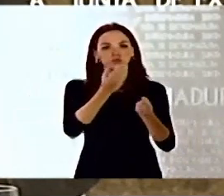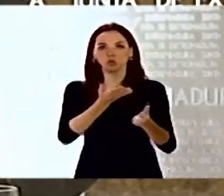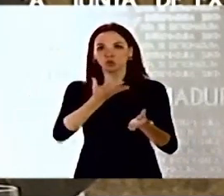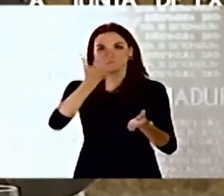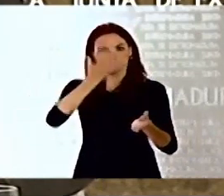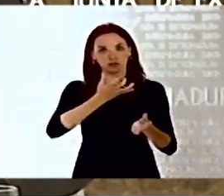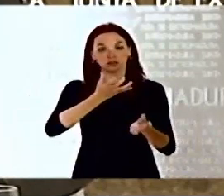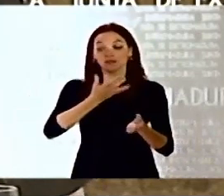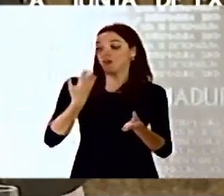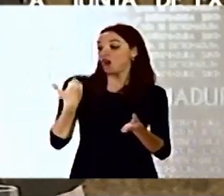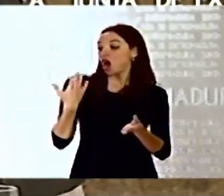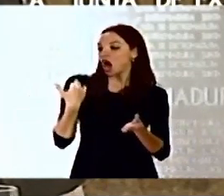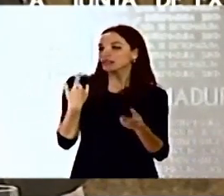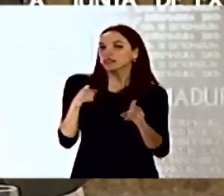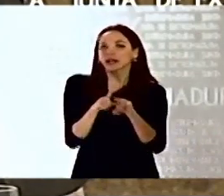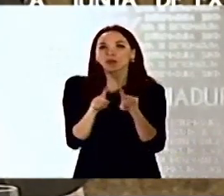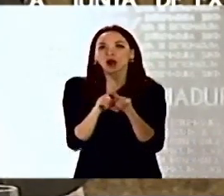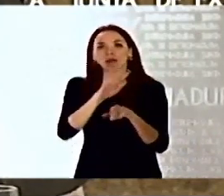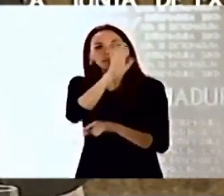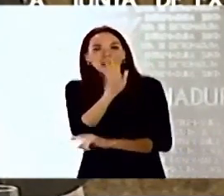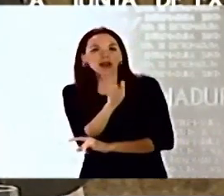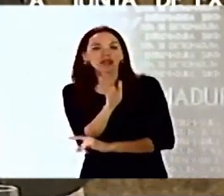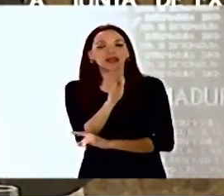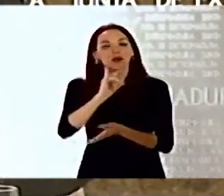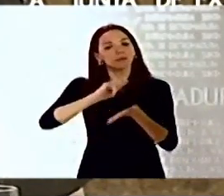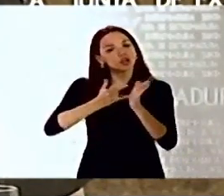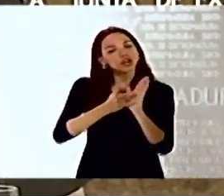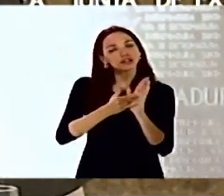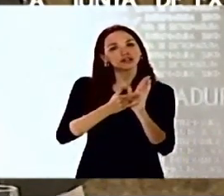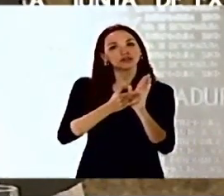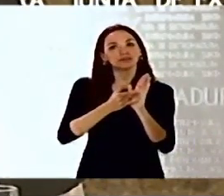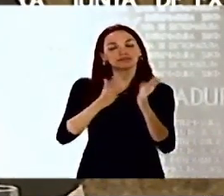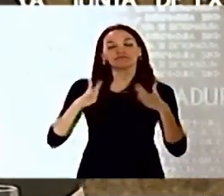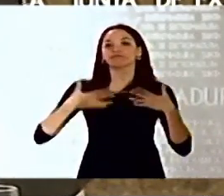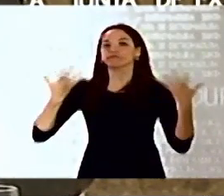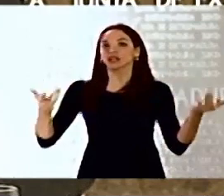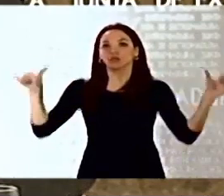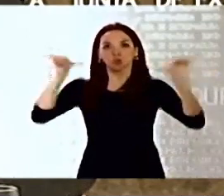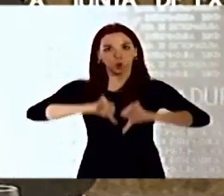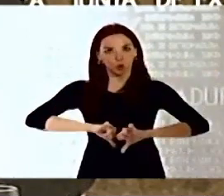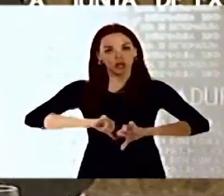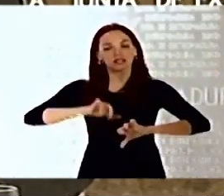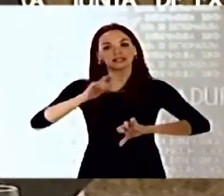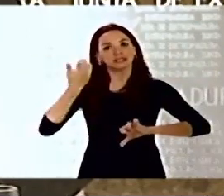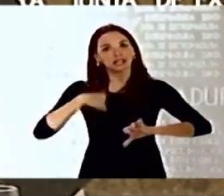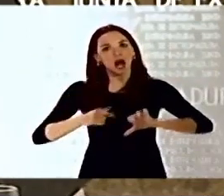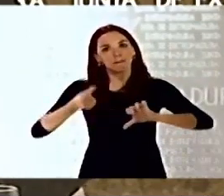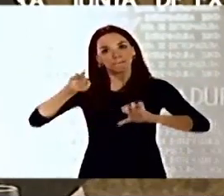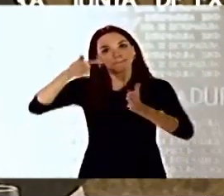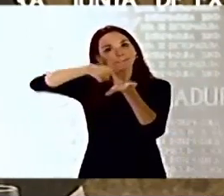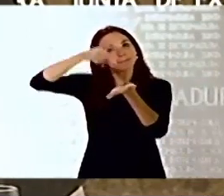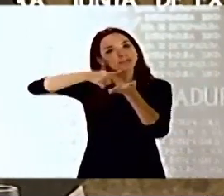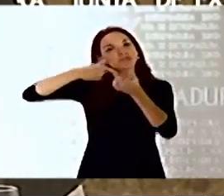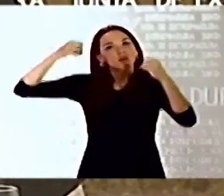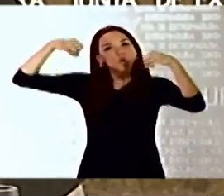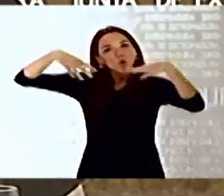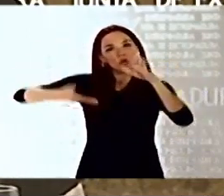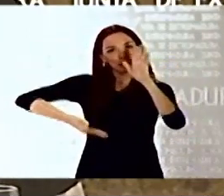todo apuntaba a un proyecto viable, llegó la crisis económica, la subida de las tarifas